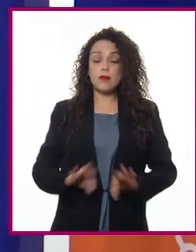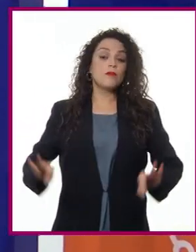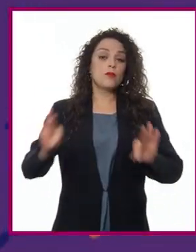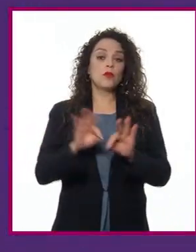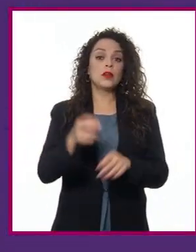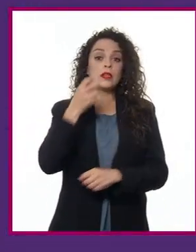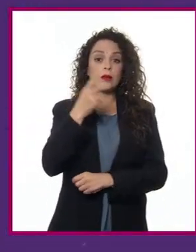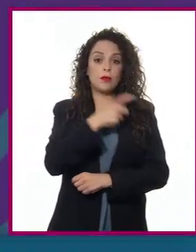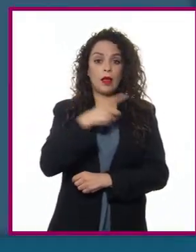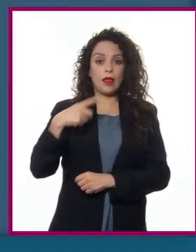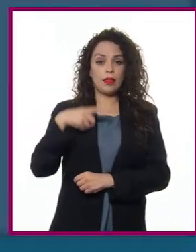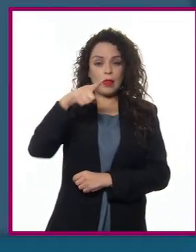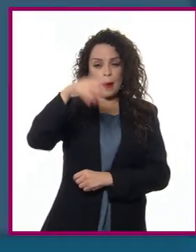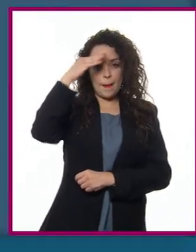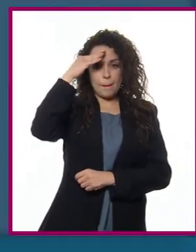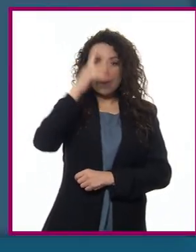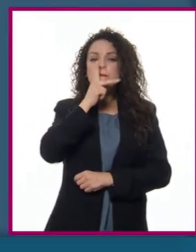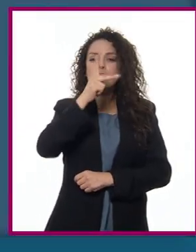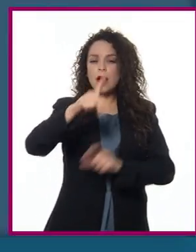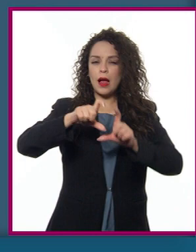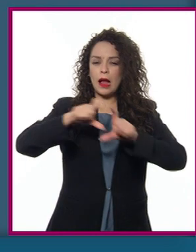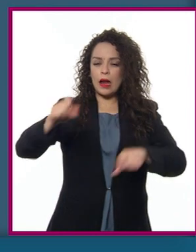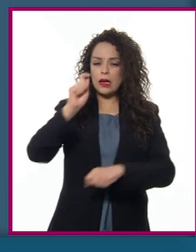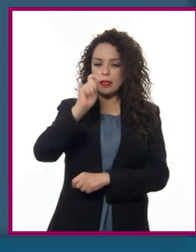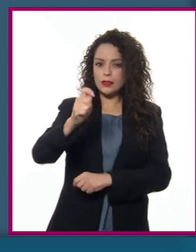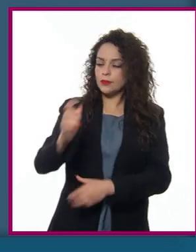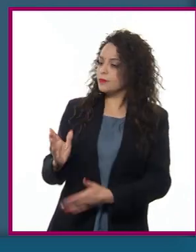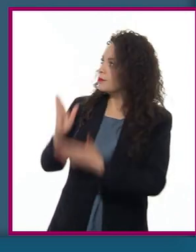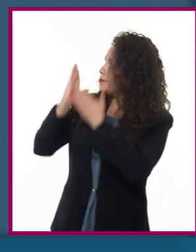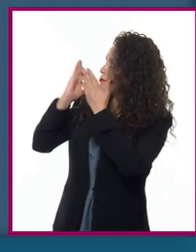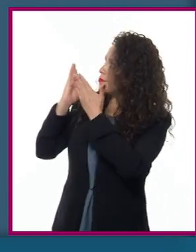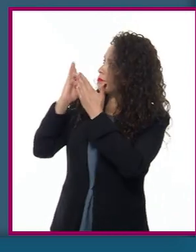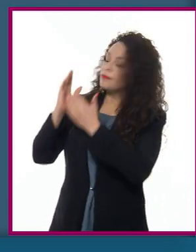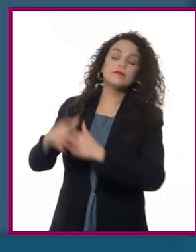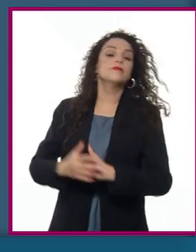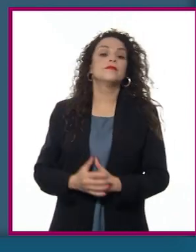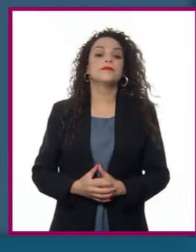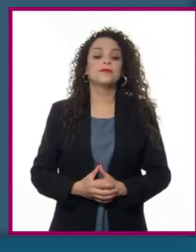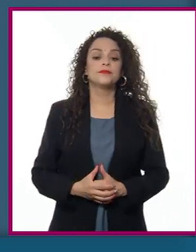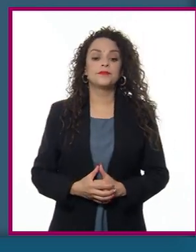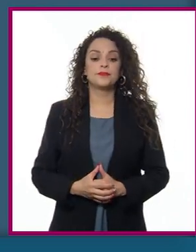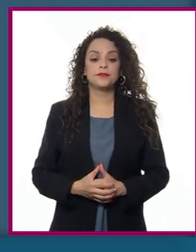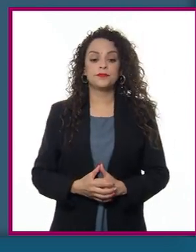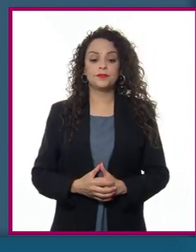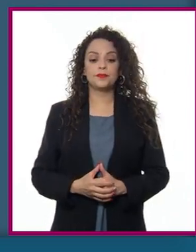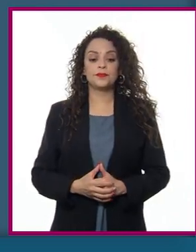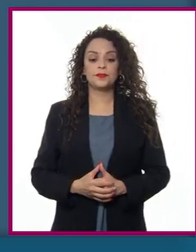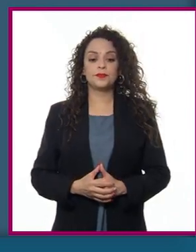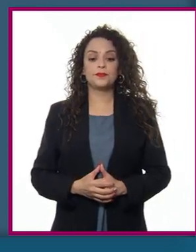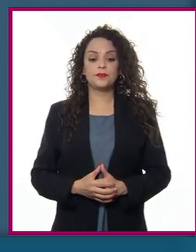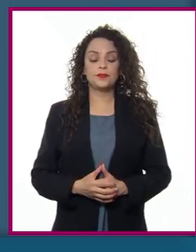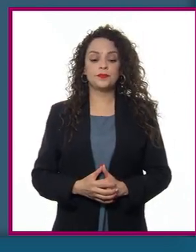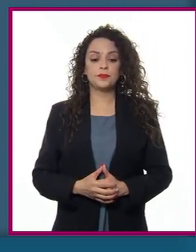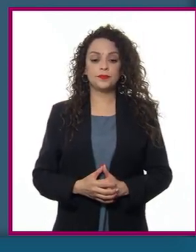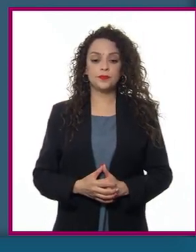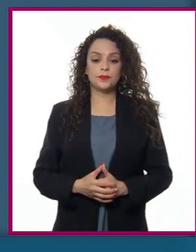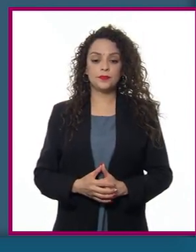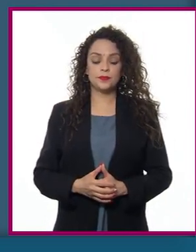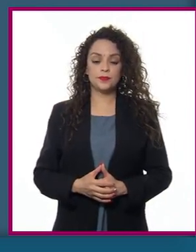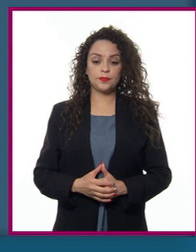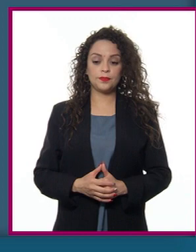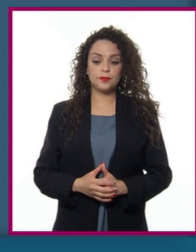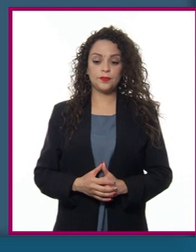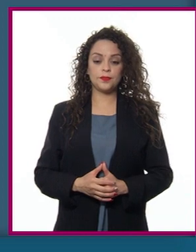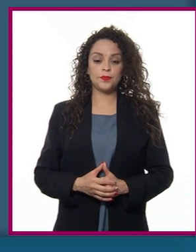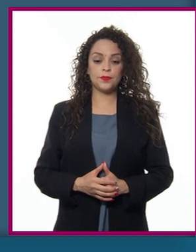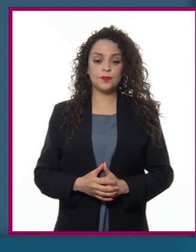la siguiente frase. Si una persona es perseverante, aunque sea dura de entendimiento, será inteligente y aunque sea débil, se transformará